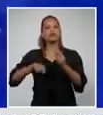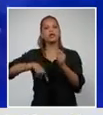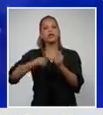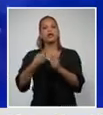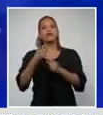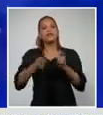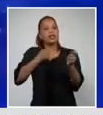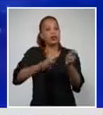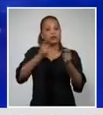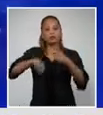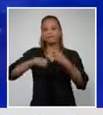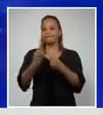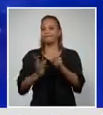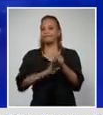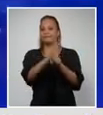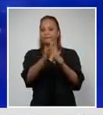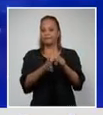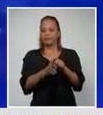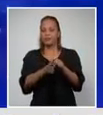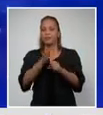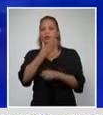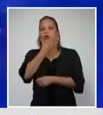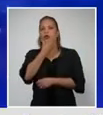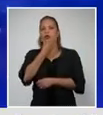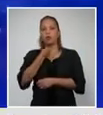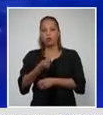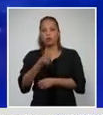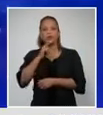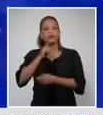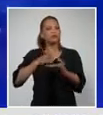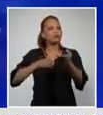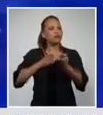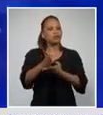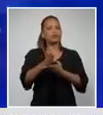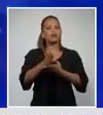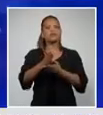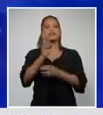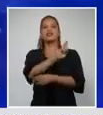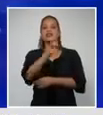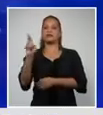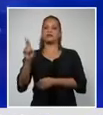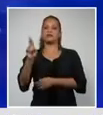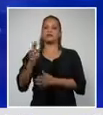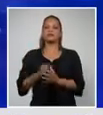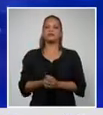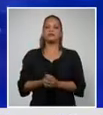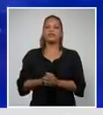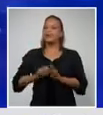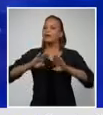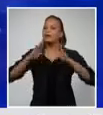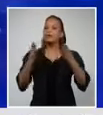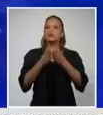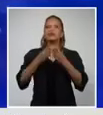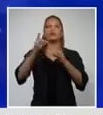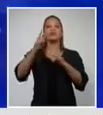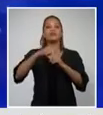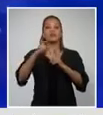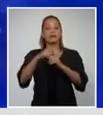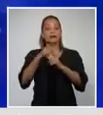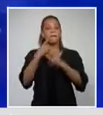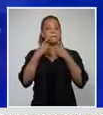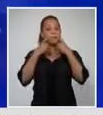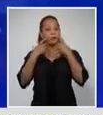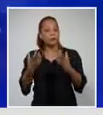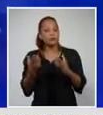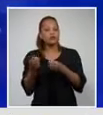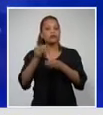Los jóvenes han estado a la vanguardia, la continuidad de la Revolución Cubana ha estado a la vanguardia. En las tareas más importantes, incluyendo servicios